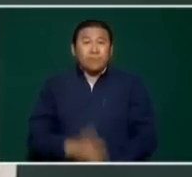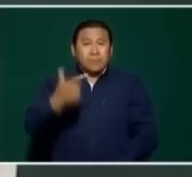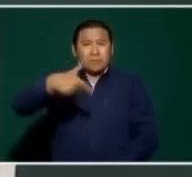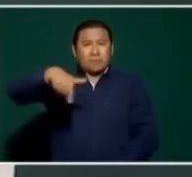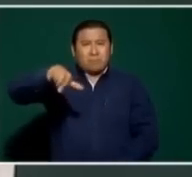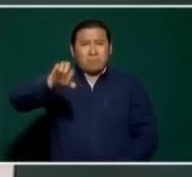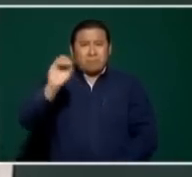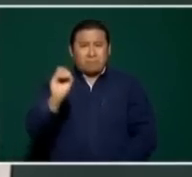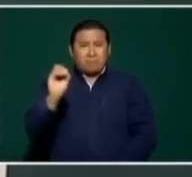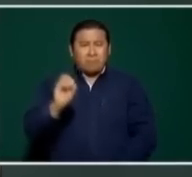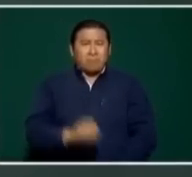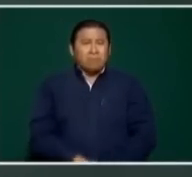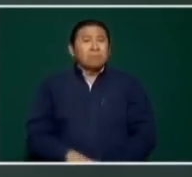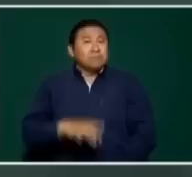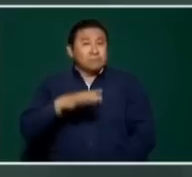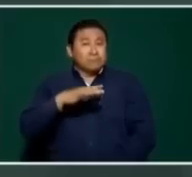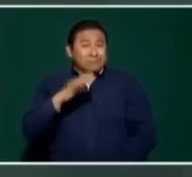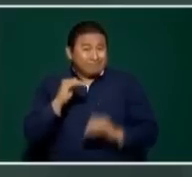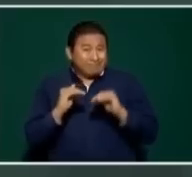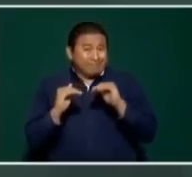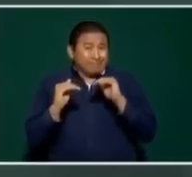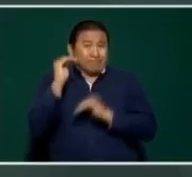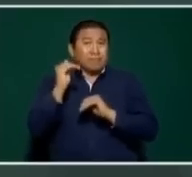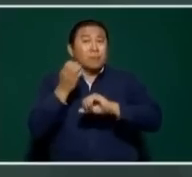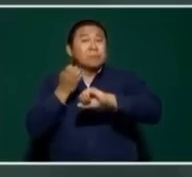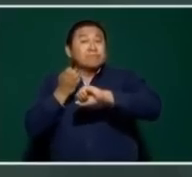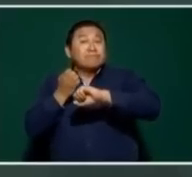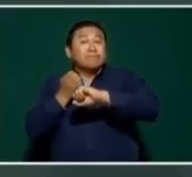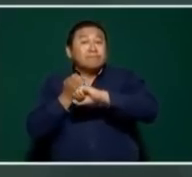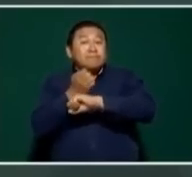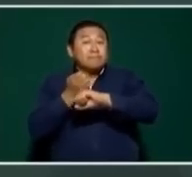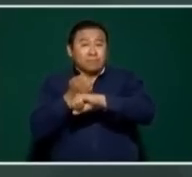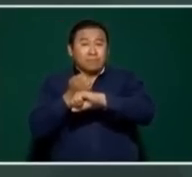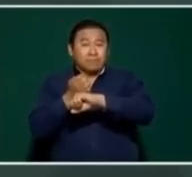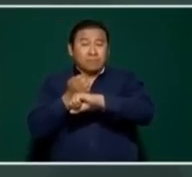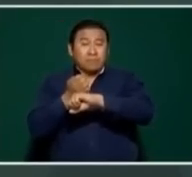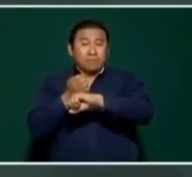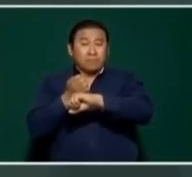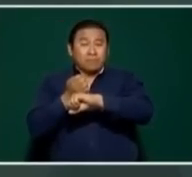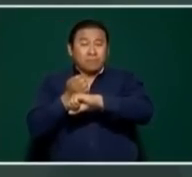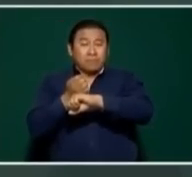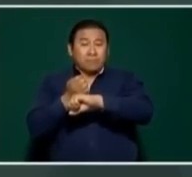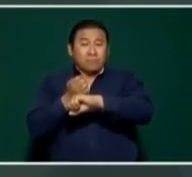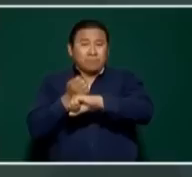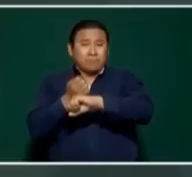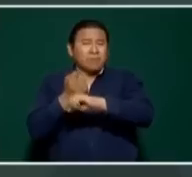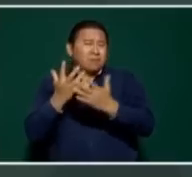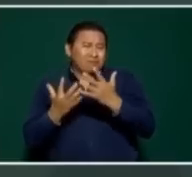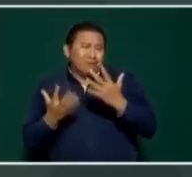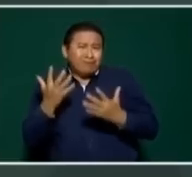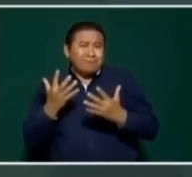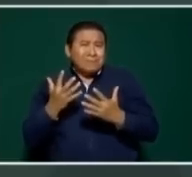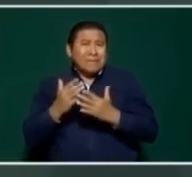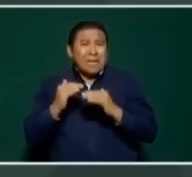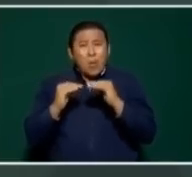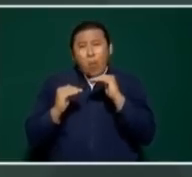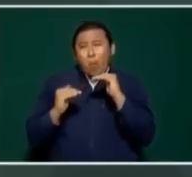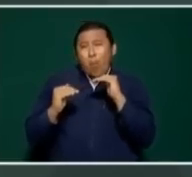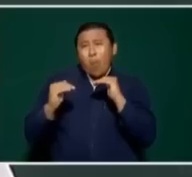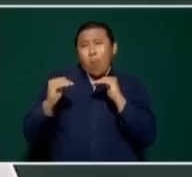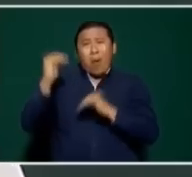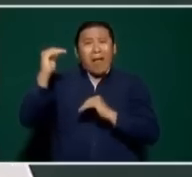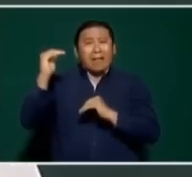Quintana Roo estaba colocado como un estado con una alta